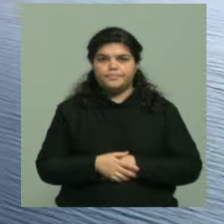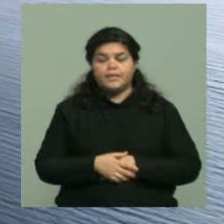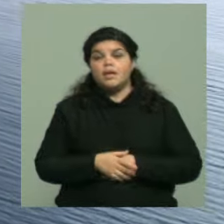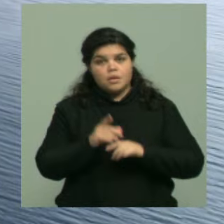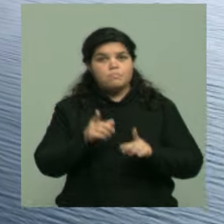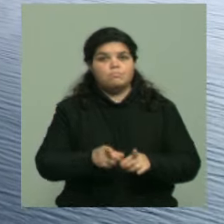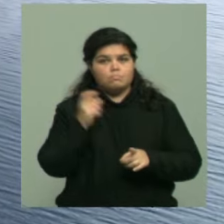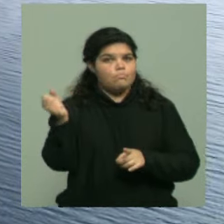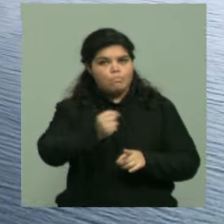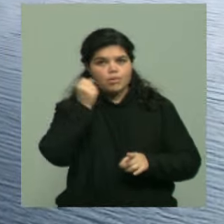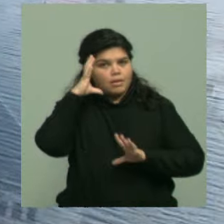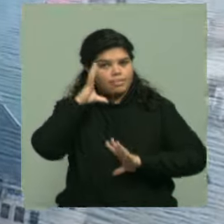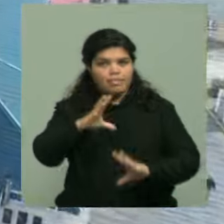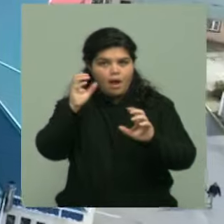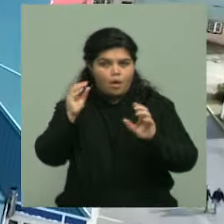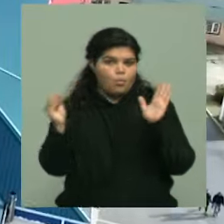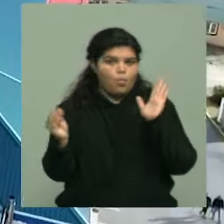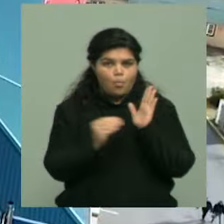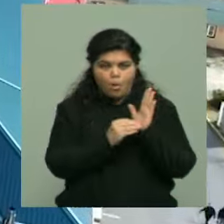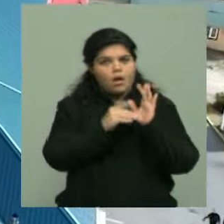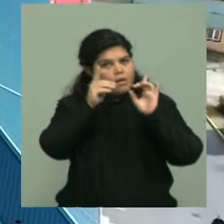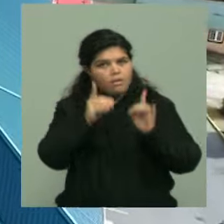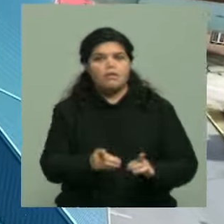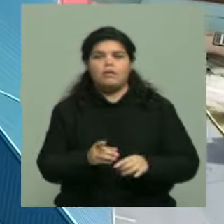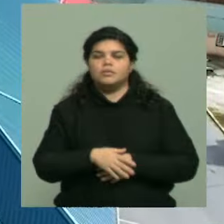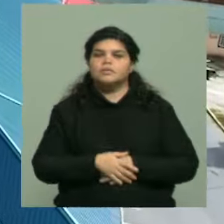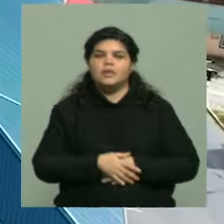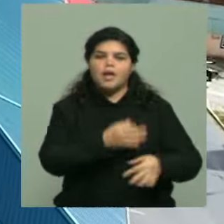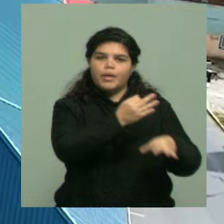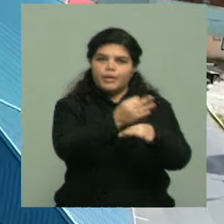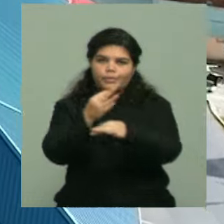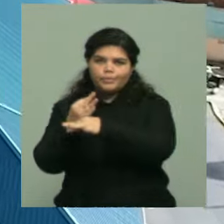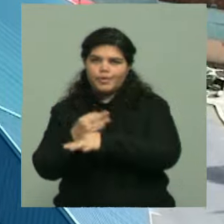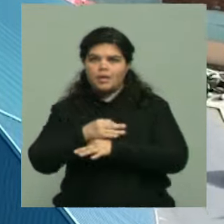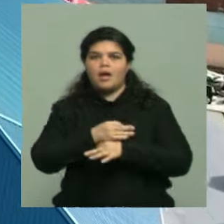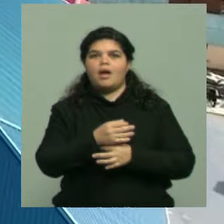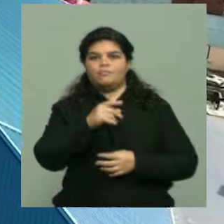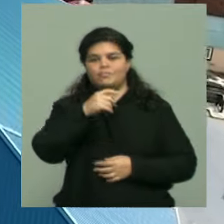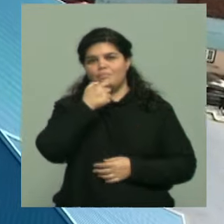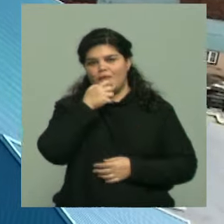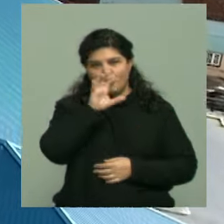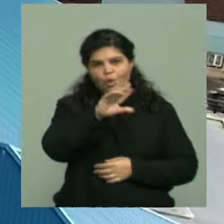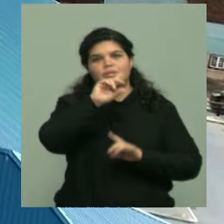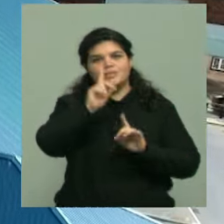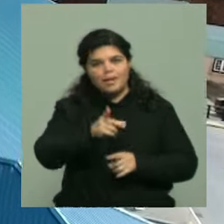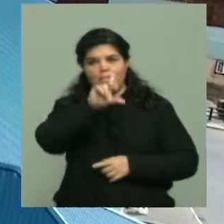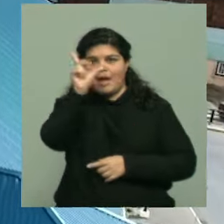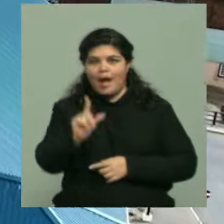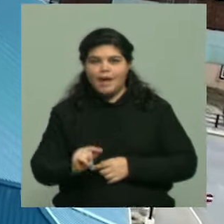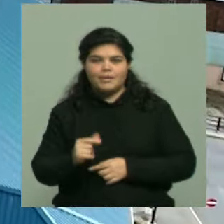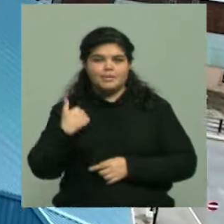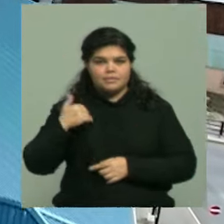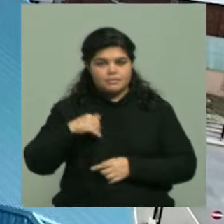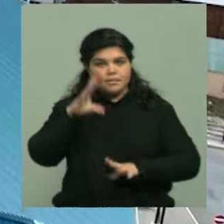importante repasar esta jornada. Seguramente hubo muchos actos en los colegios de la provincia de Mendoza y de la Argentina en general, pero